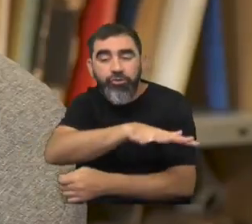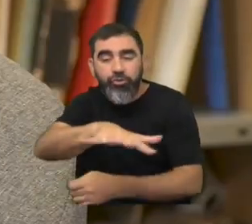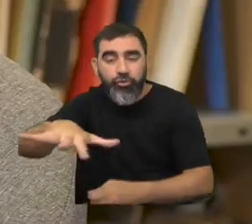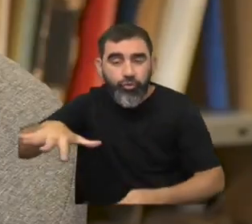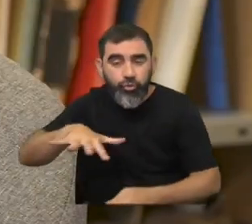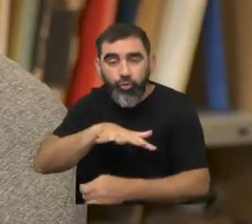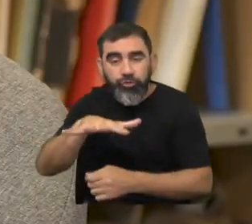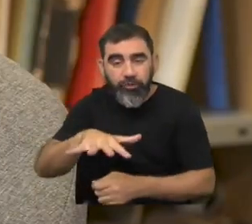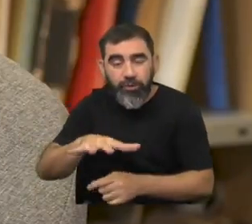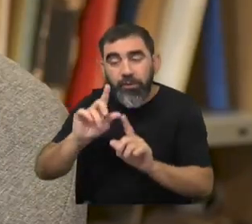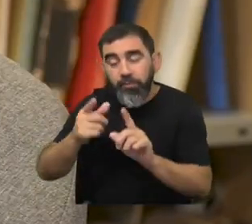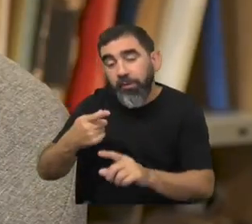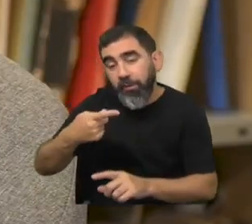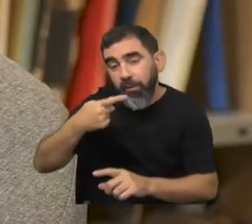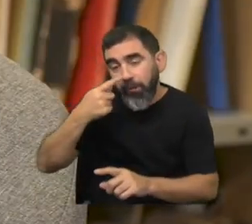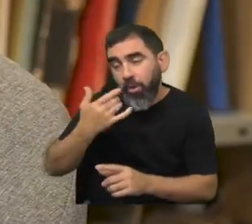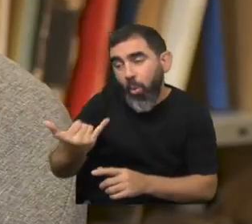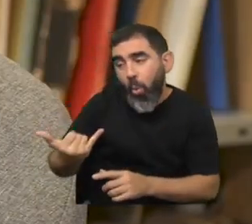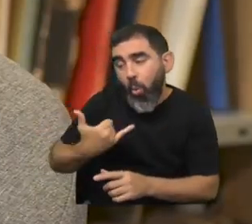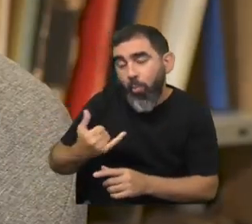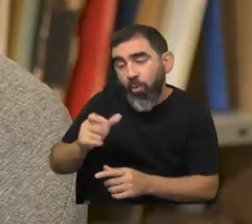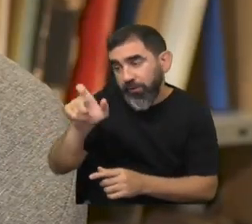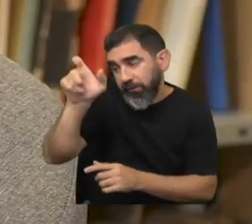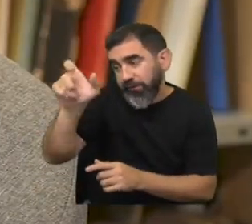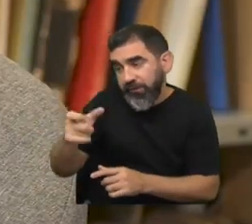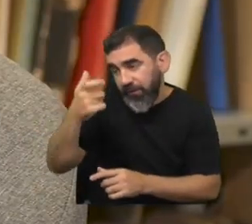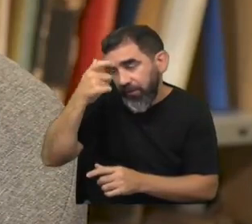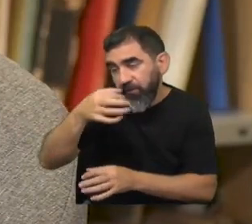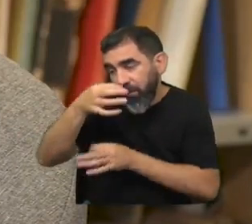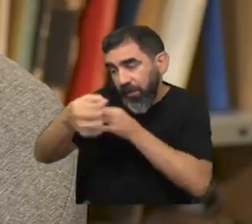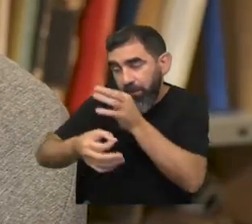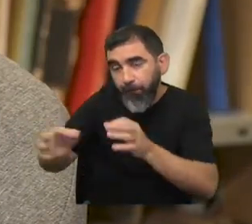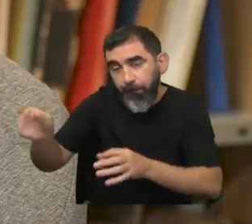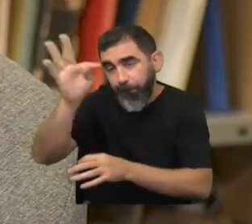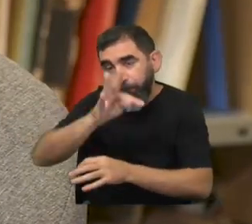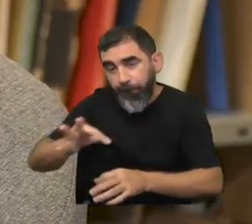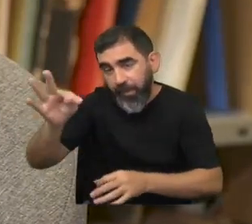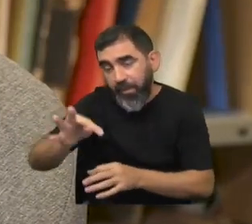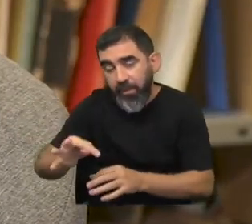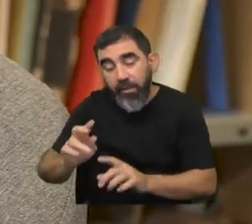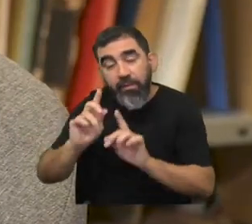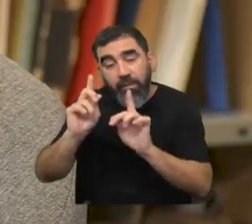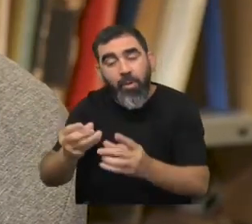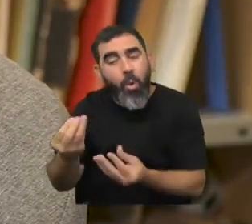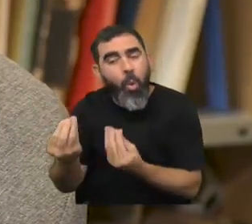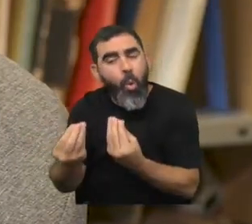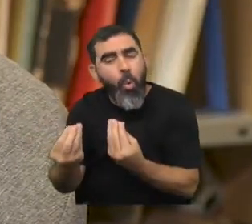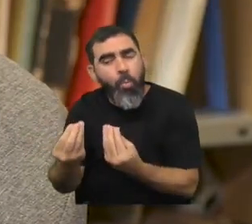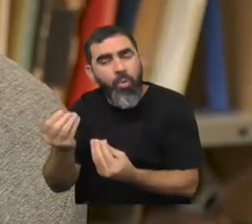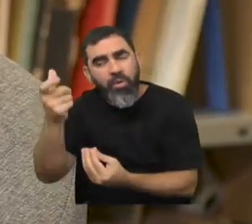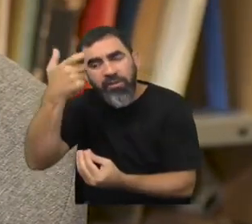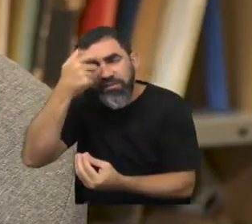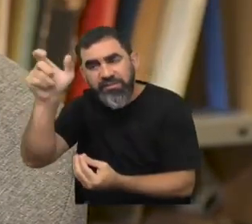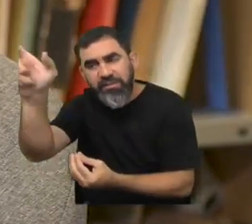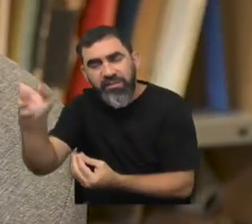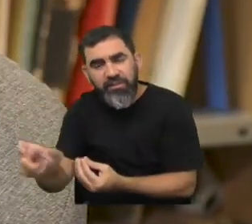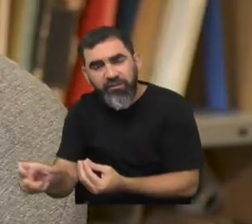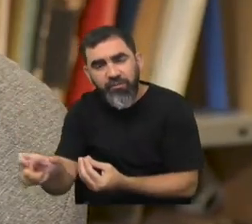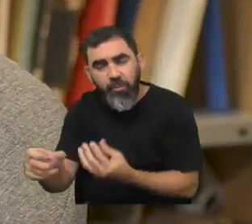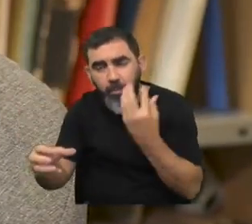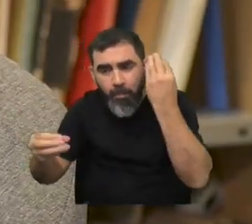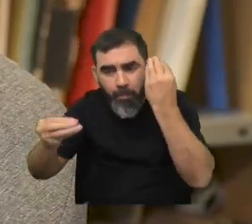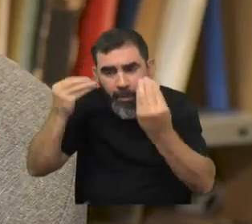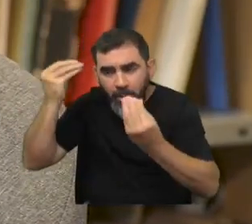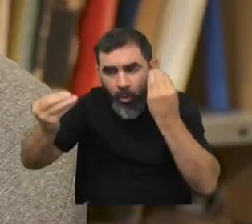solamente interesa cómo el científico justifica sus teorías, sino también cómo el científico se preocupa